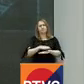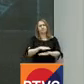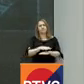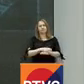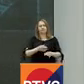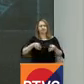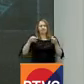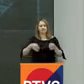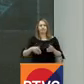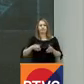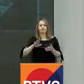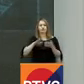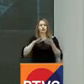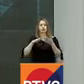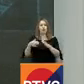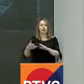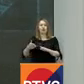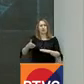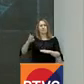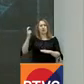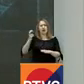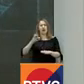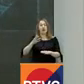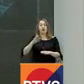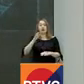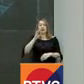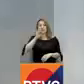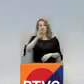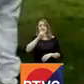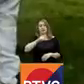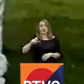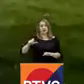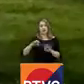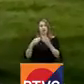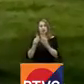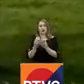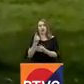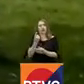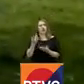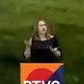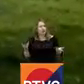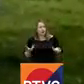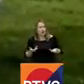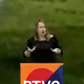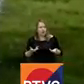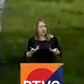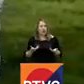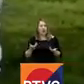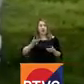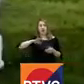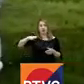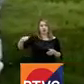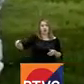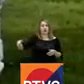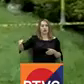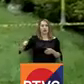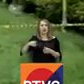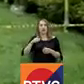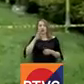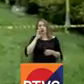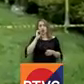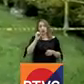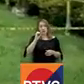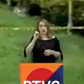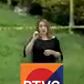confirmaron el asesinato con arma de fuego de tres personas de una misma familia en ciudad bolívar antioquia las víctimas serían un hombre de